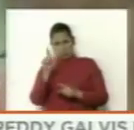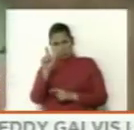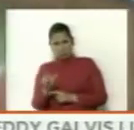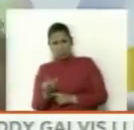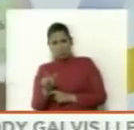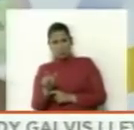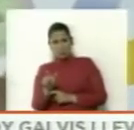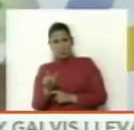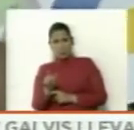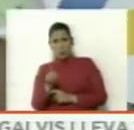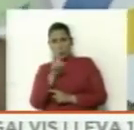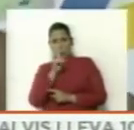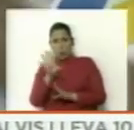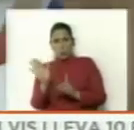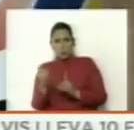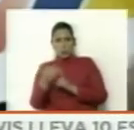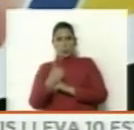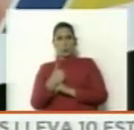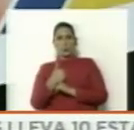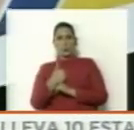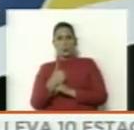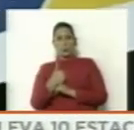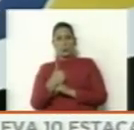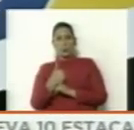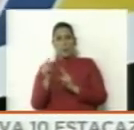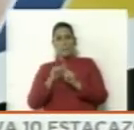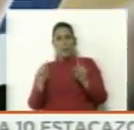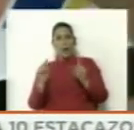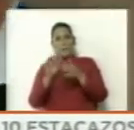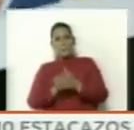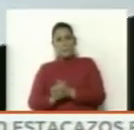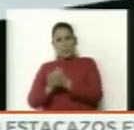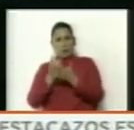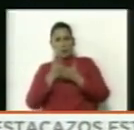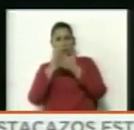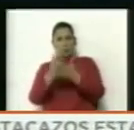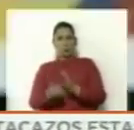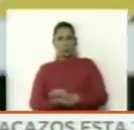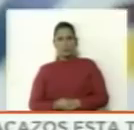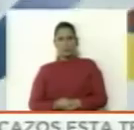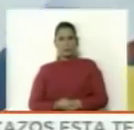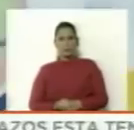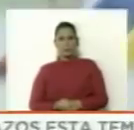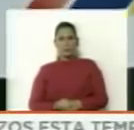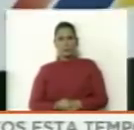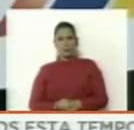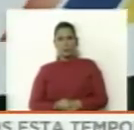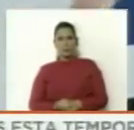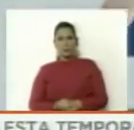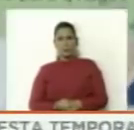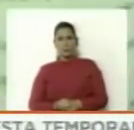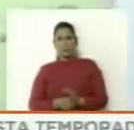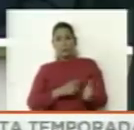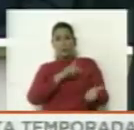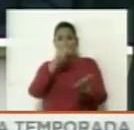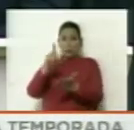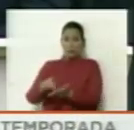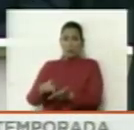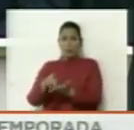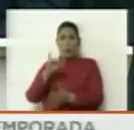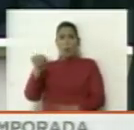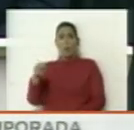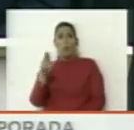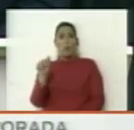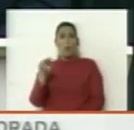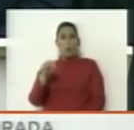discrecionalidad muy delicadas para el amigo que está ayudando. Te llevo a Juan Blanchard en 1 hora y le explicas.